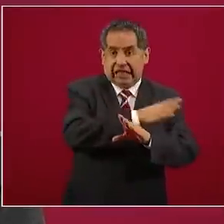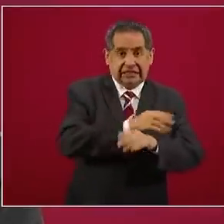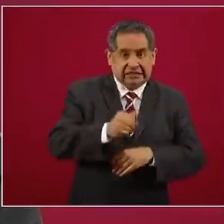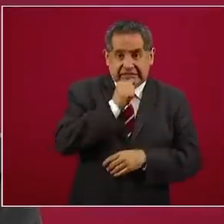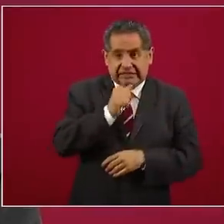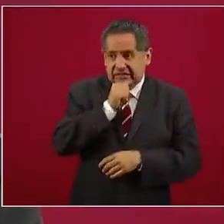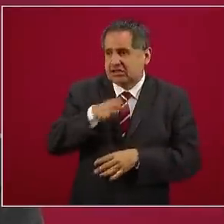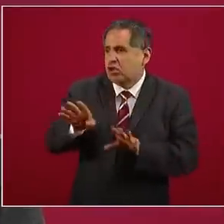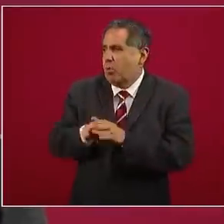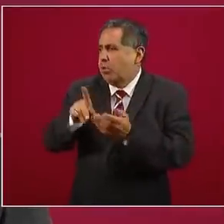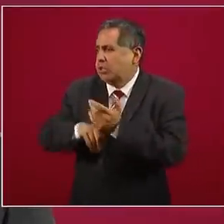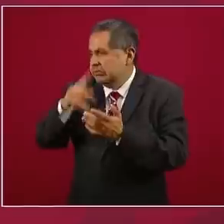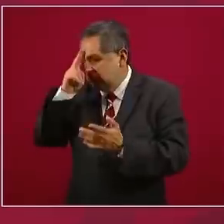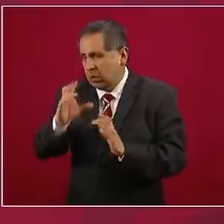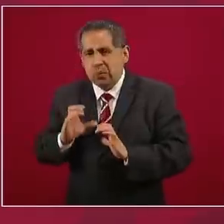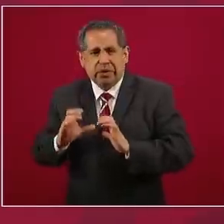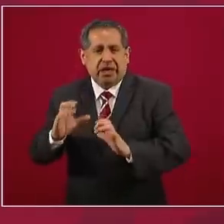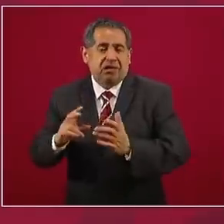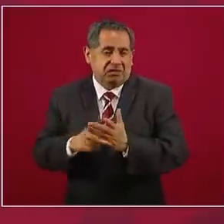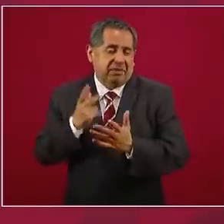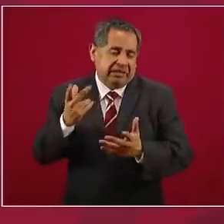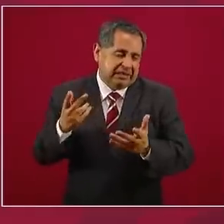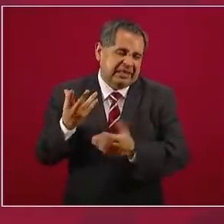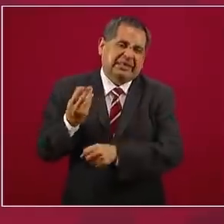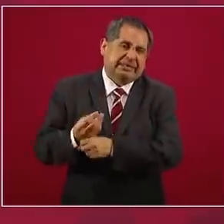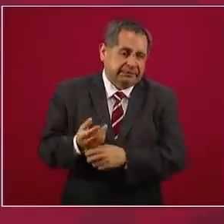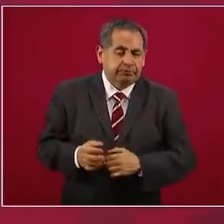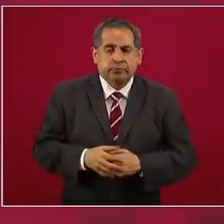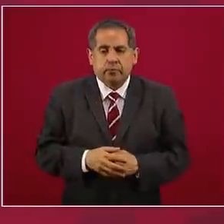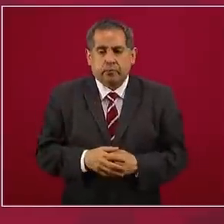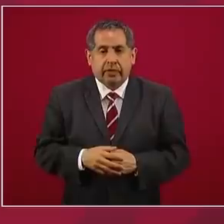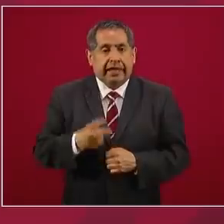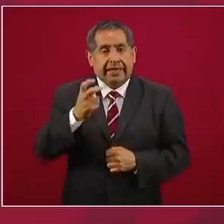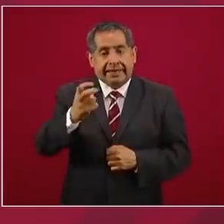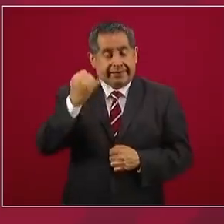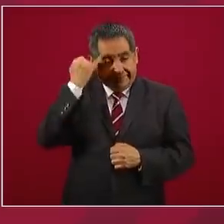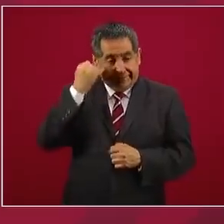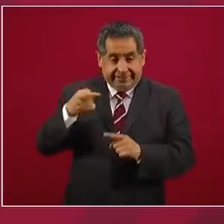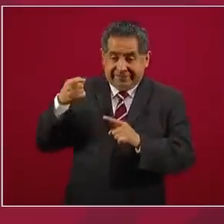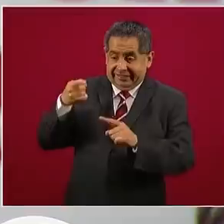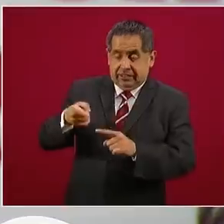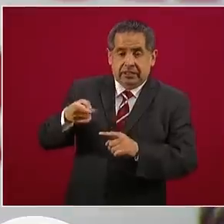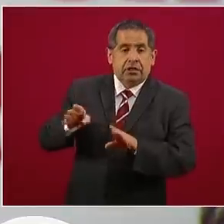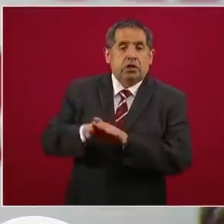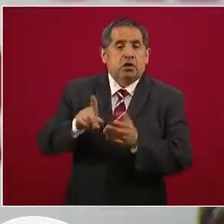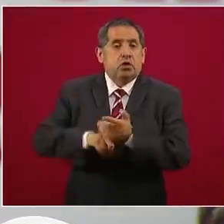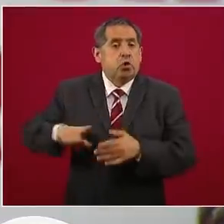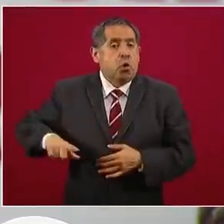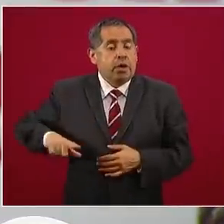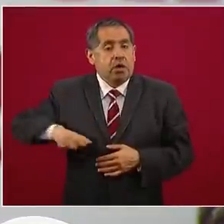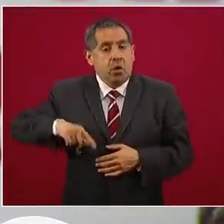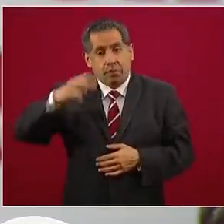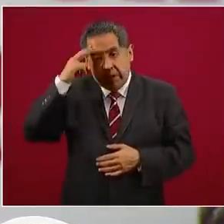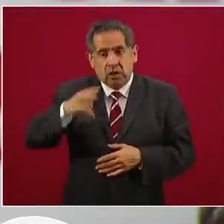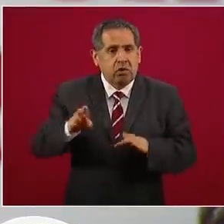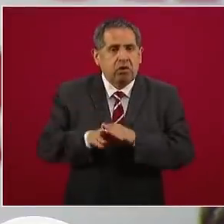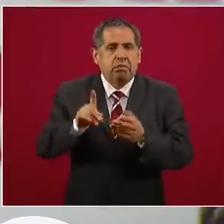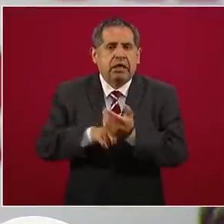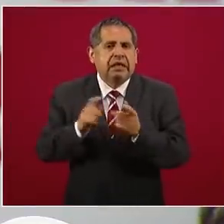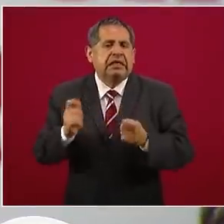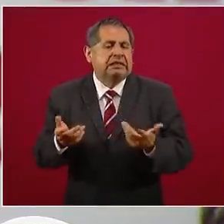de Salud mexicano. Y en ese empeño, y es parte central del gobierno, del programa de gobierno de